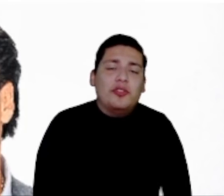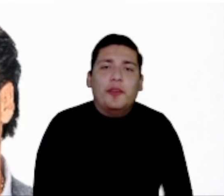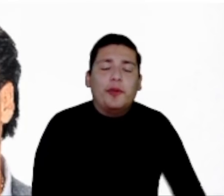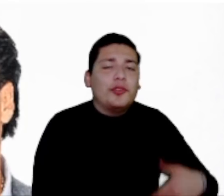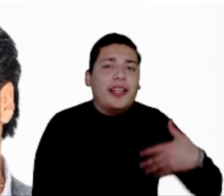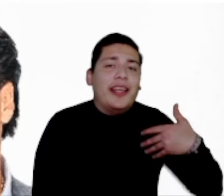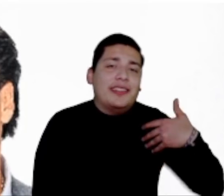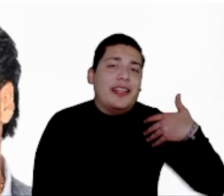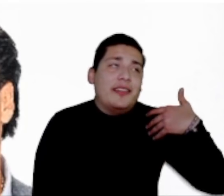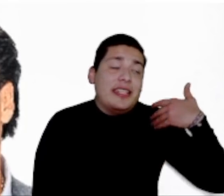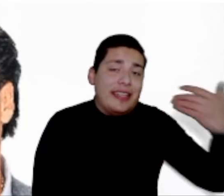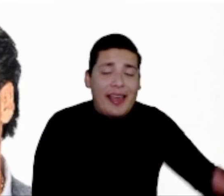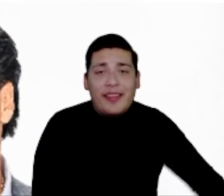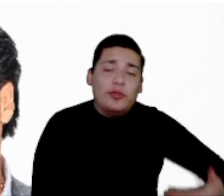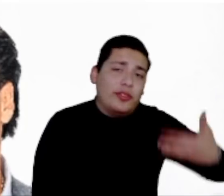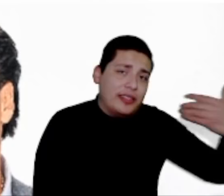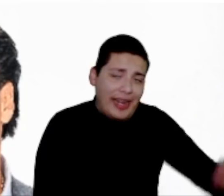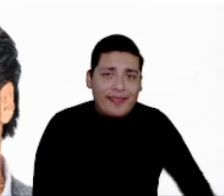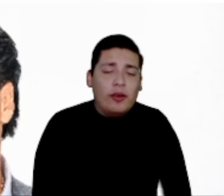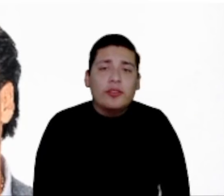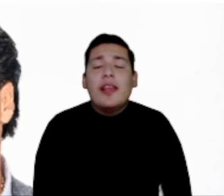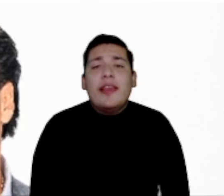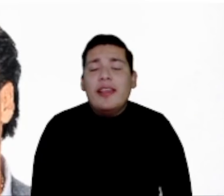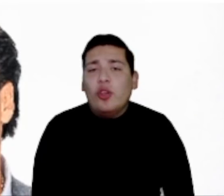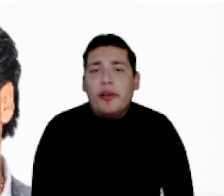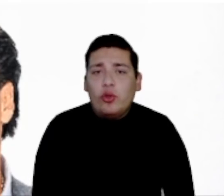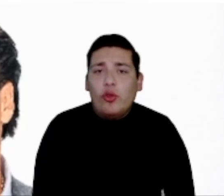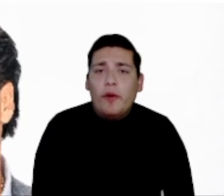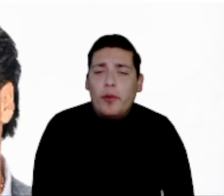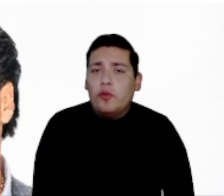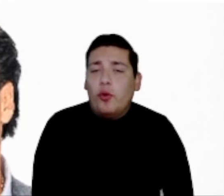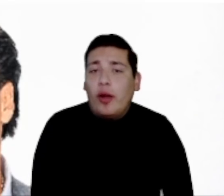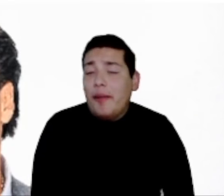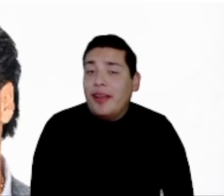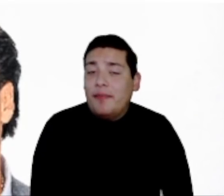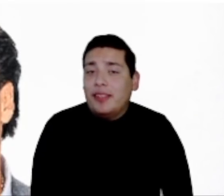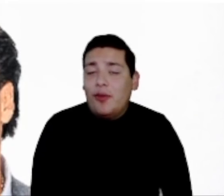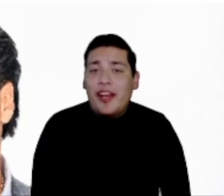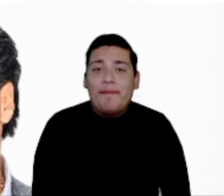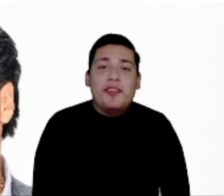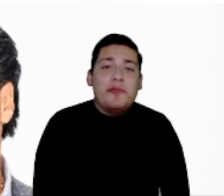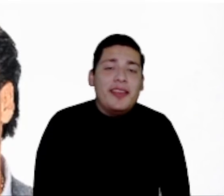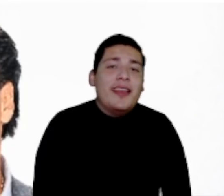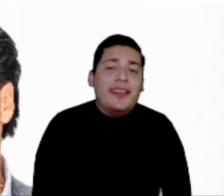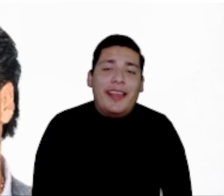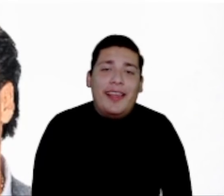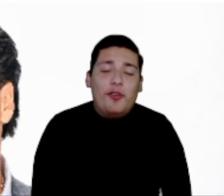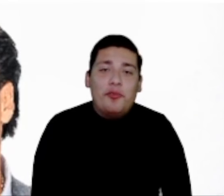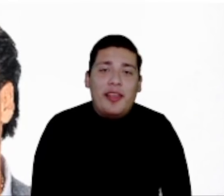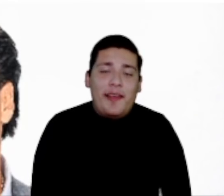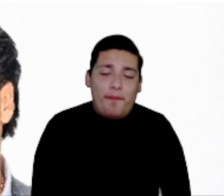es conocido por sus excentricidades, sus escándalos y sobre todo pues su programa que pasaron en MTV,